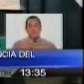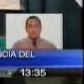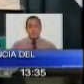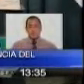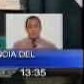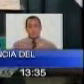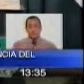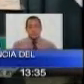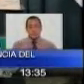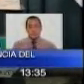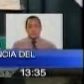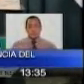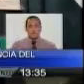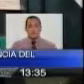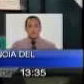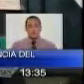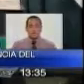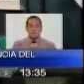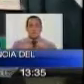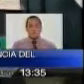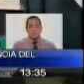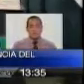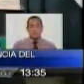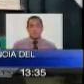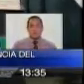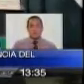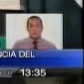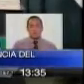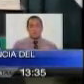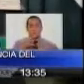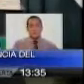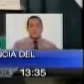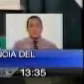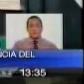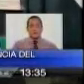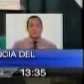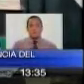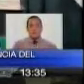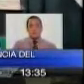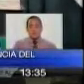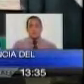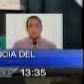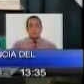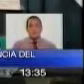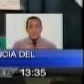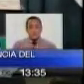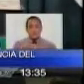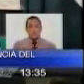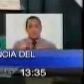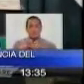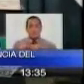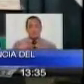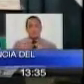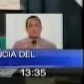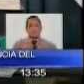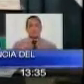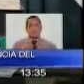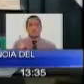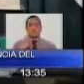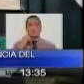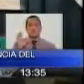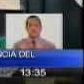el Ejecutivo y las autoridades judiciales, como lo han venido sosteniendo en diversas oportunidades, no